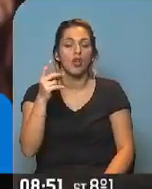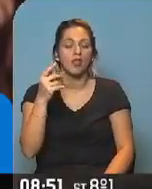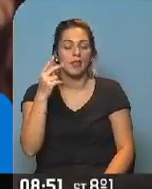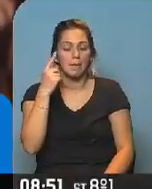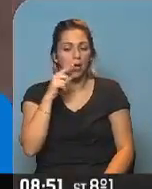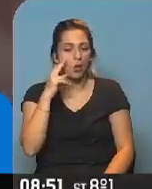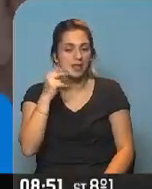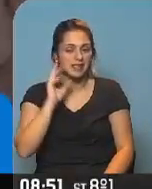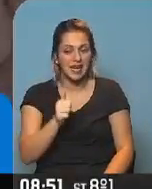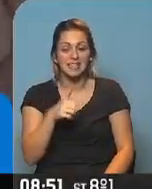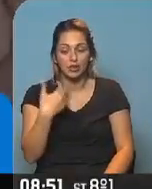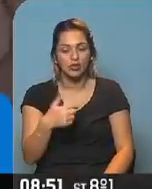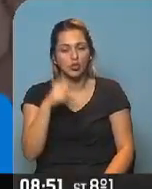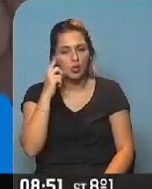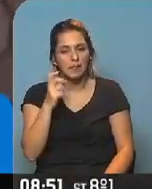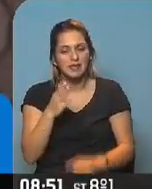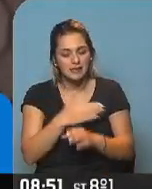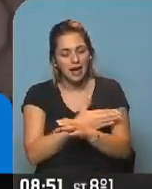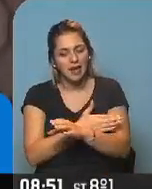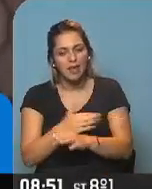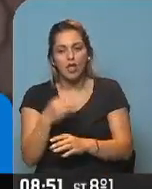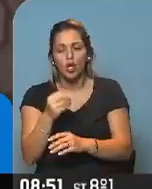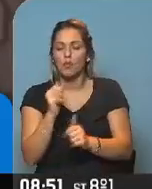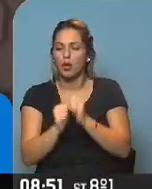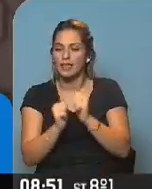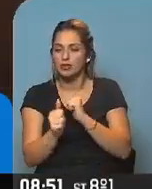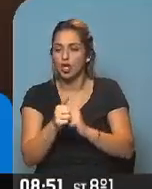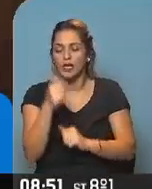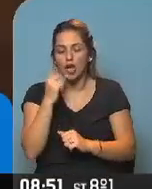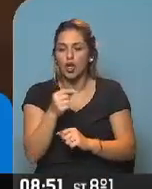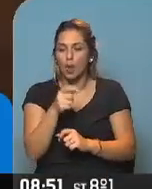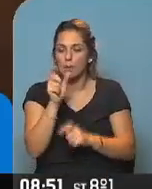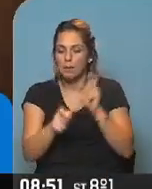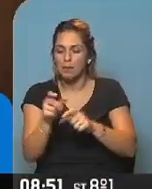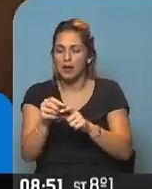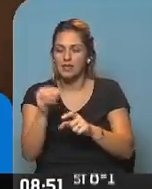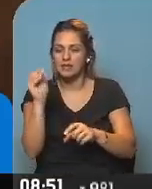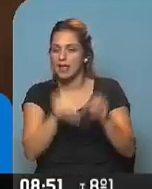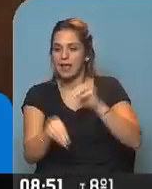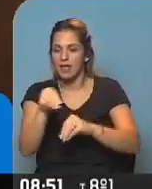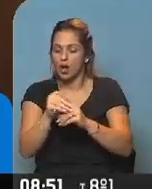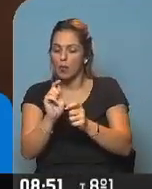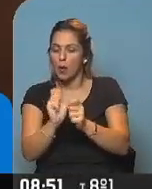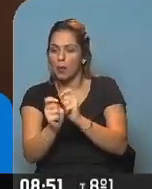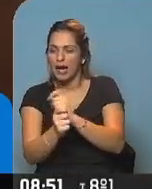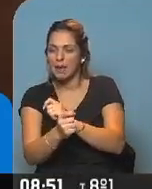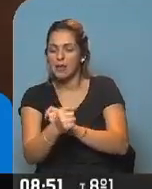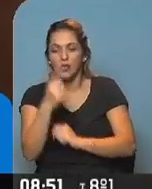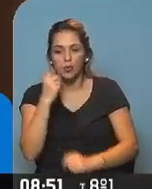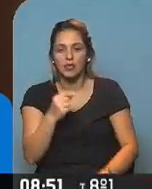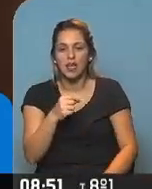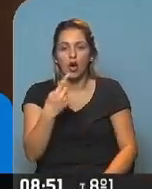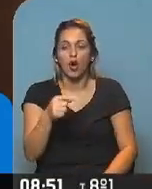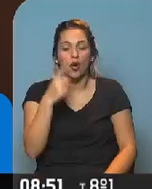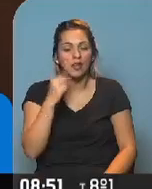es un aprendizaje de como la historia y la acción de los hombres modifica el sentido de hungría de una frecuenta hoy el 24 de